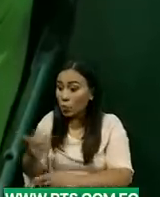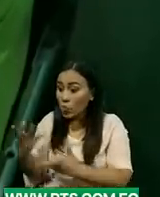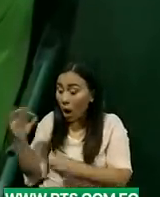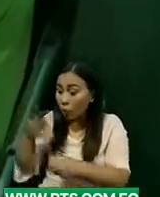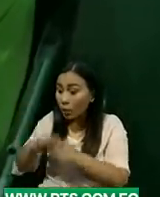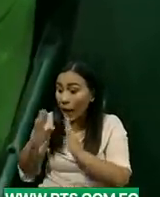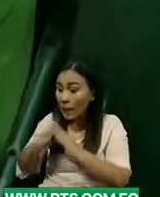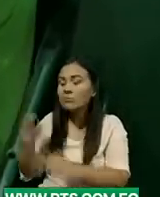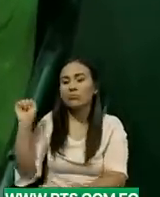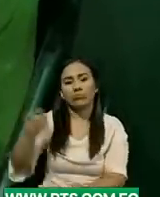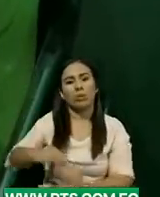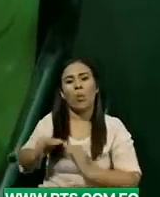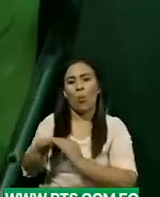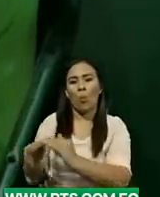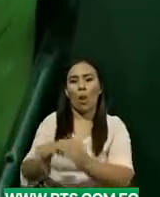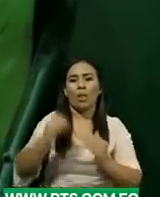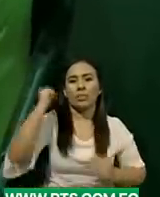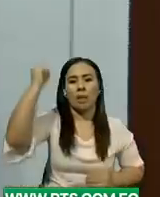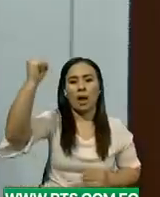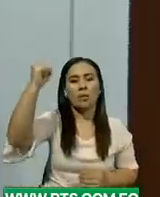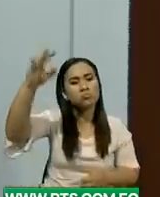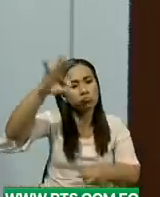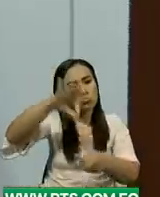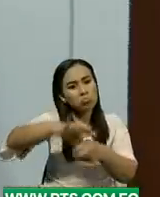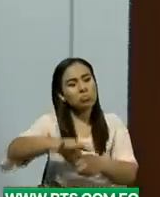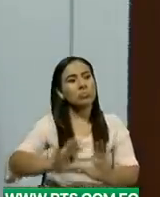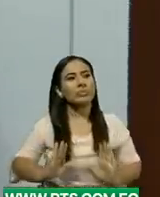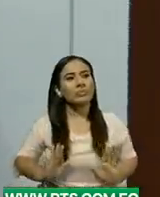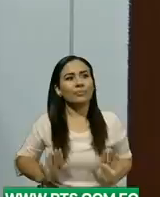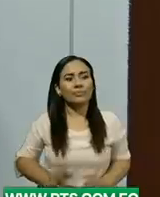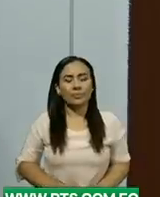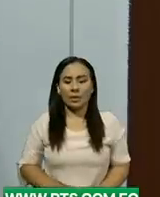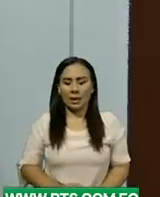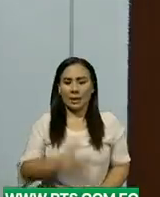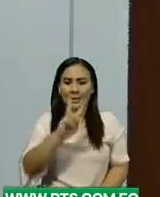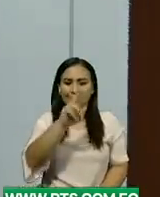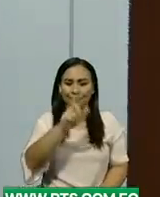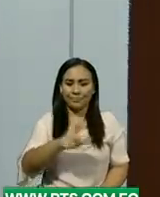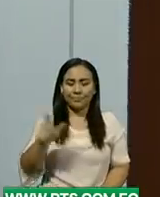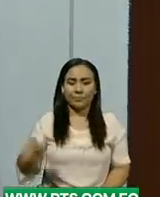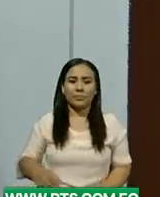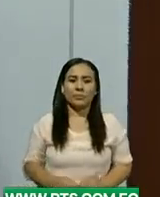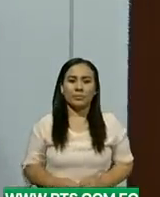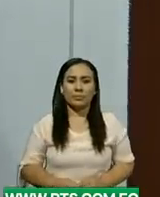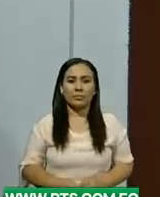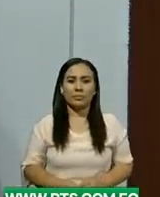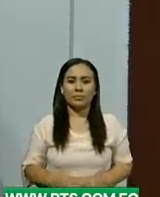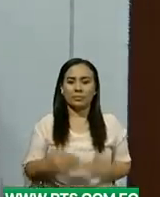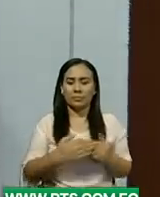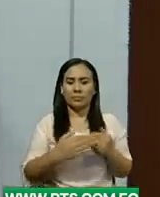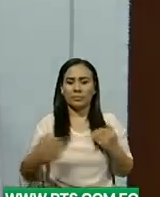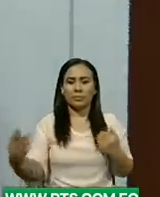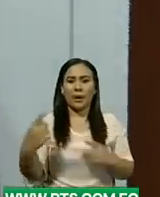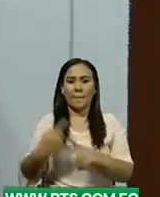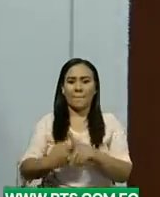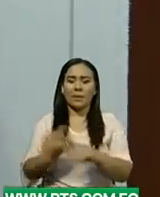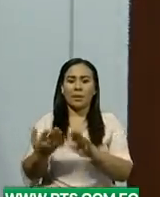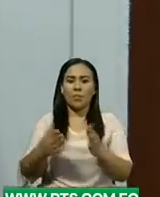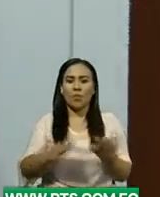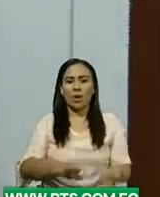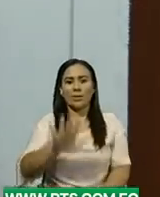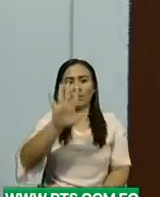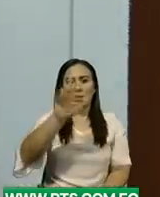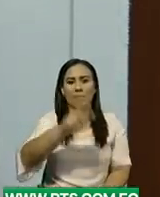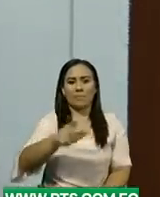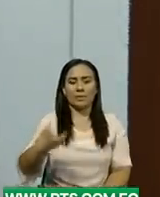manera democrática pudieran sufragar. Tenemos un padrón de 102 personas, pero en el transcurso de los últimos meses han fallecido 5